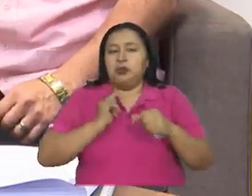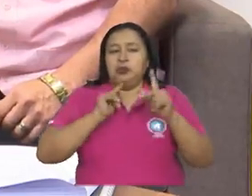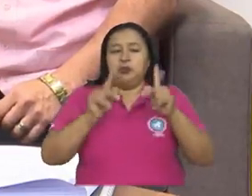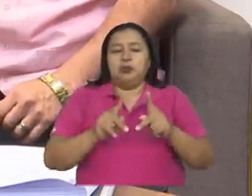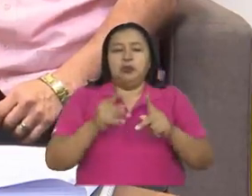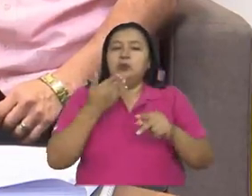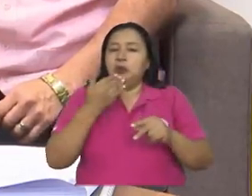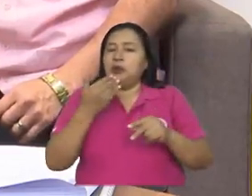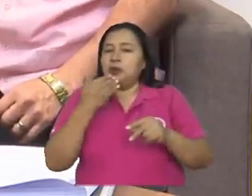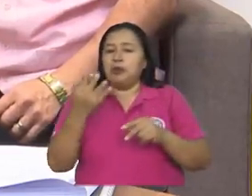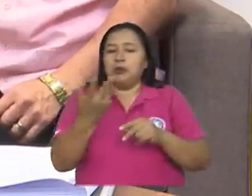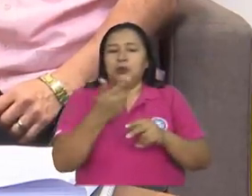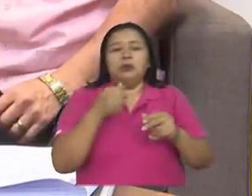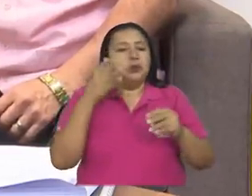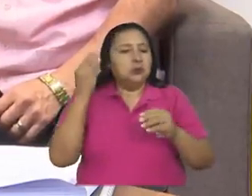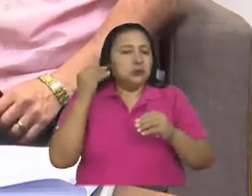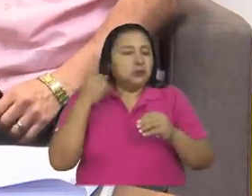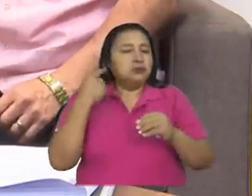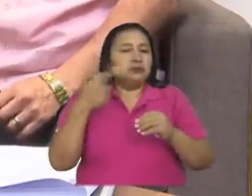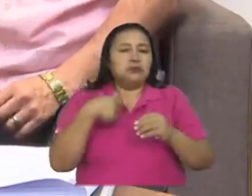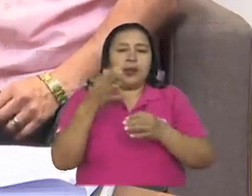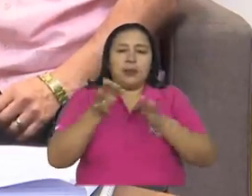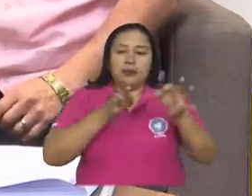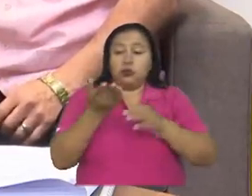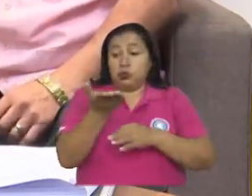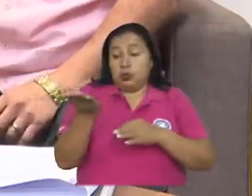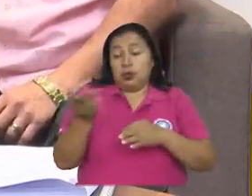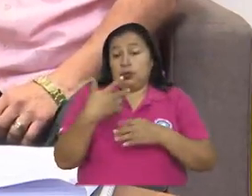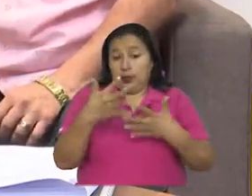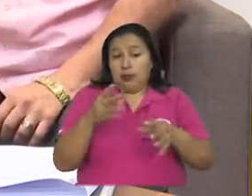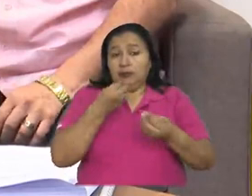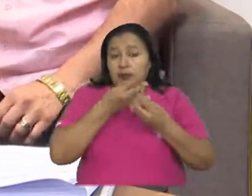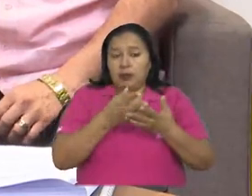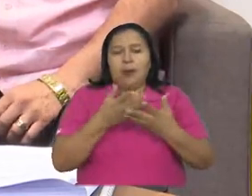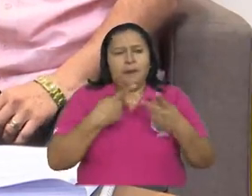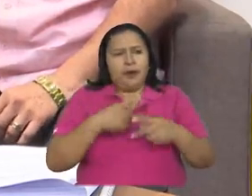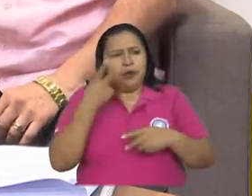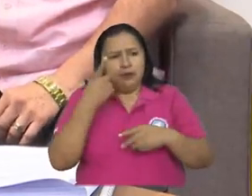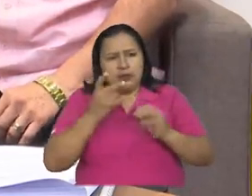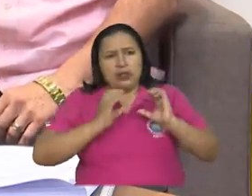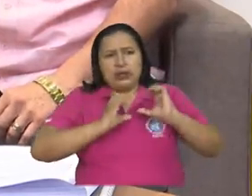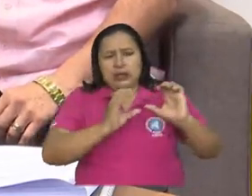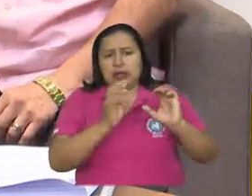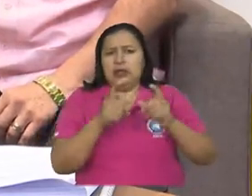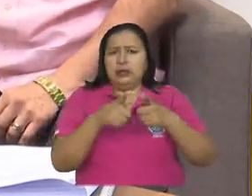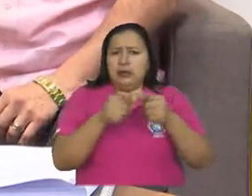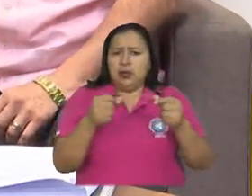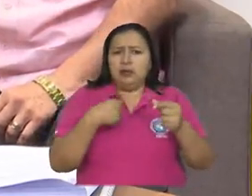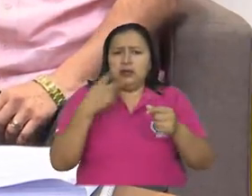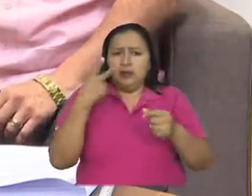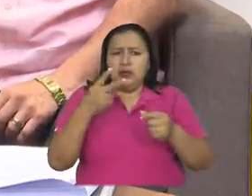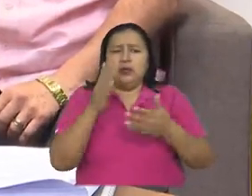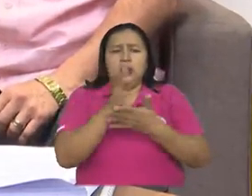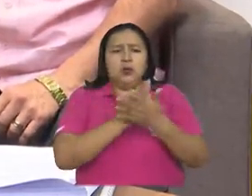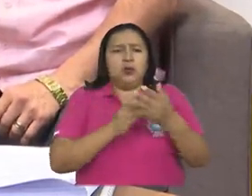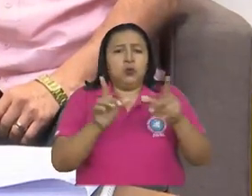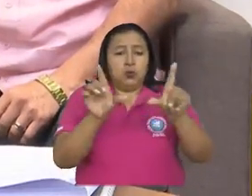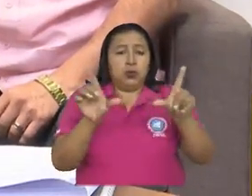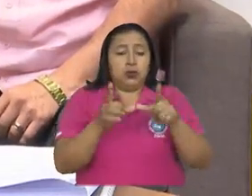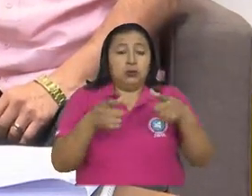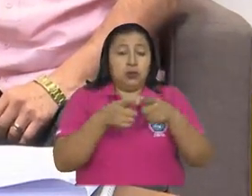escuchando a través de las explicaciones que ustedes han dado, pero también al salir a las calles, al circular por las calles de Managua, al estar en algún lugar en Managua,